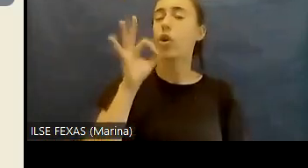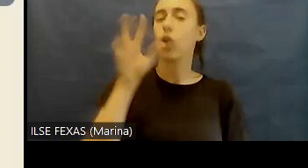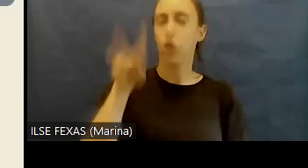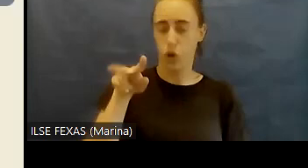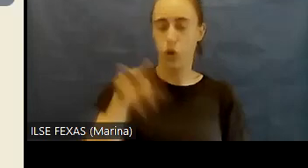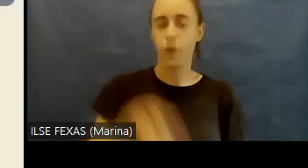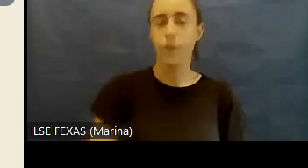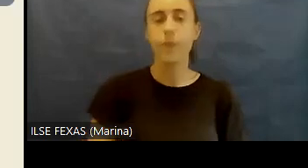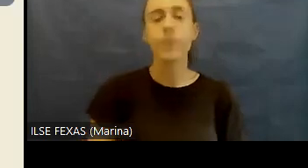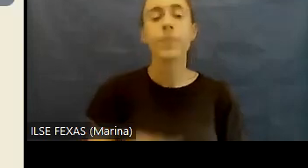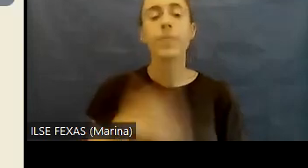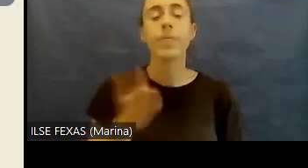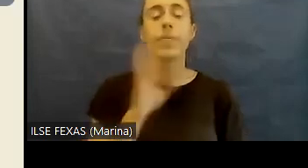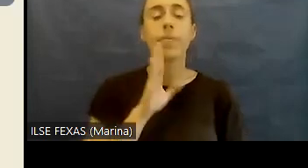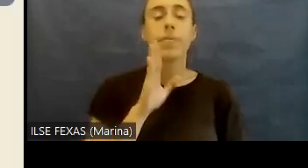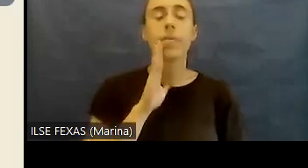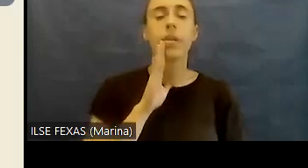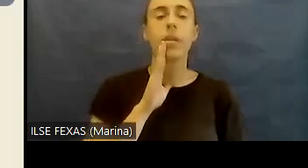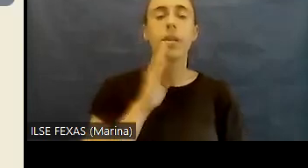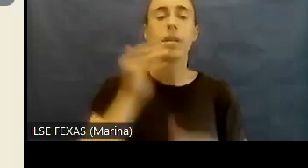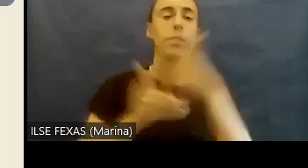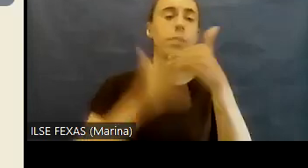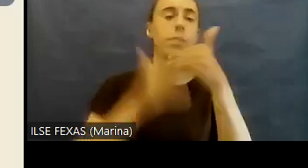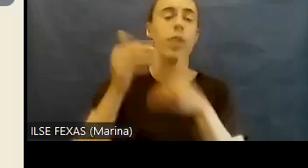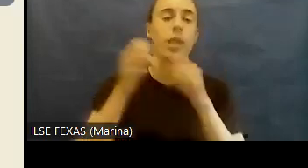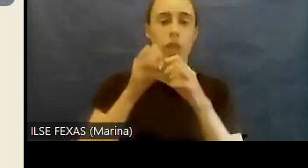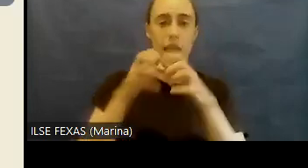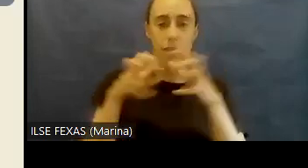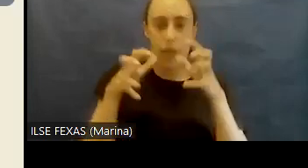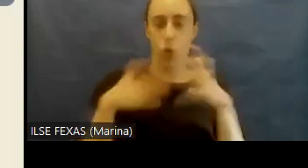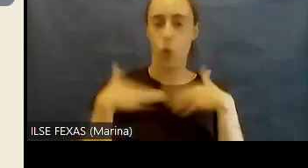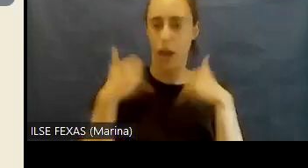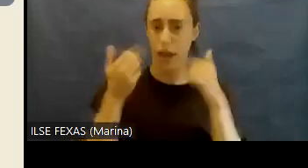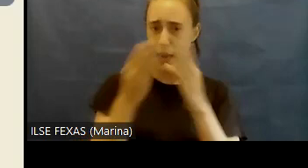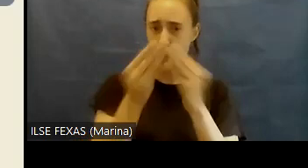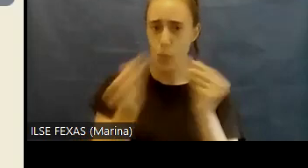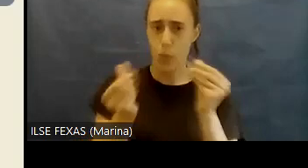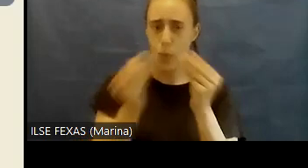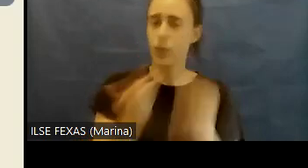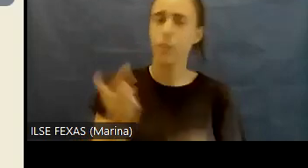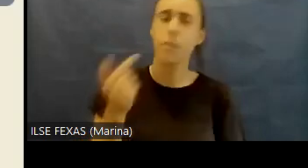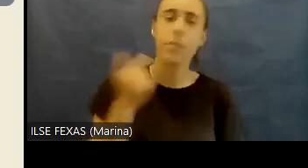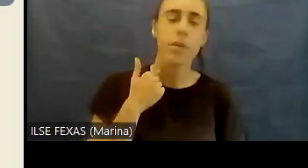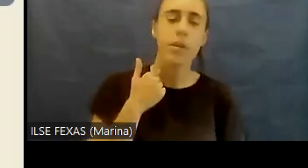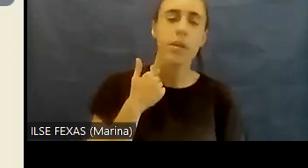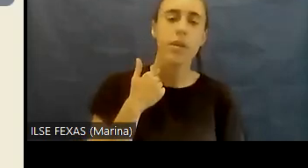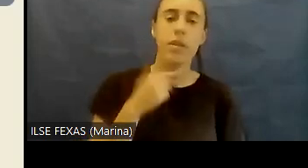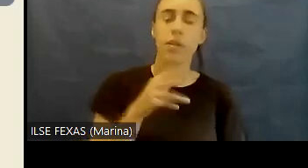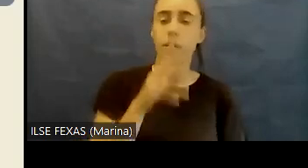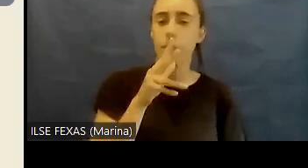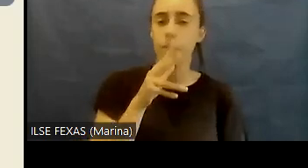decía, cualquier proceso inflamatorio que haga que se pierda la mucosa a nivel de tracto